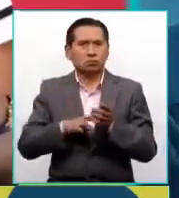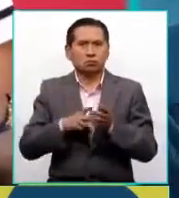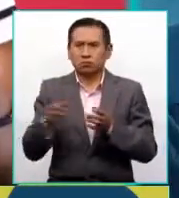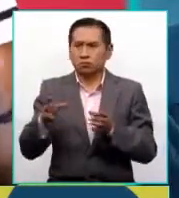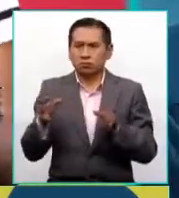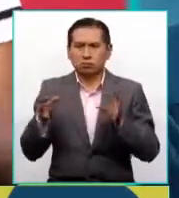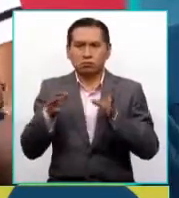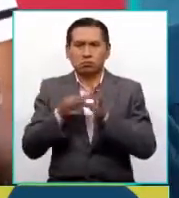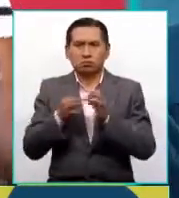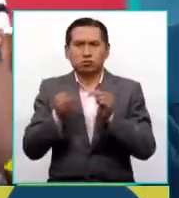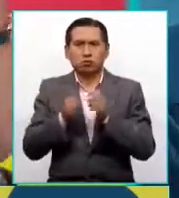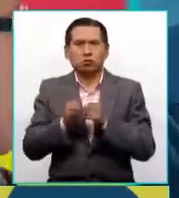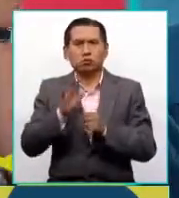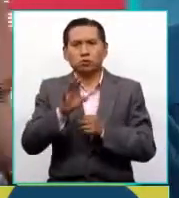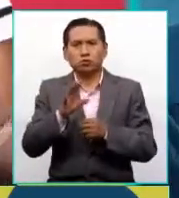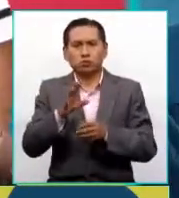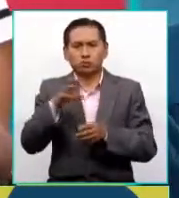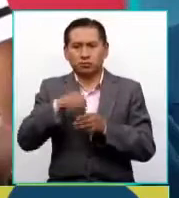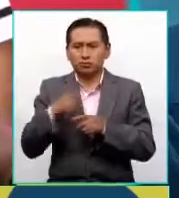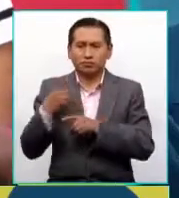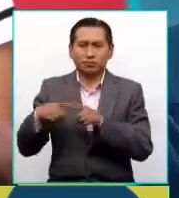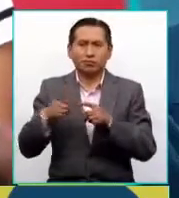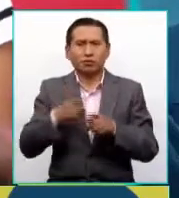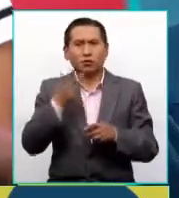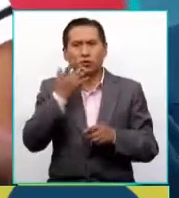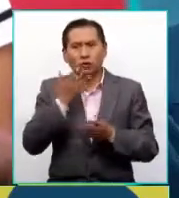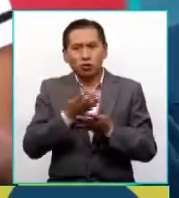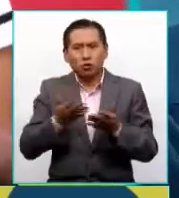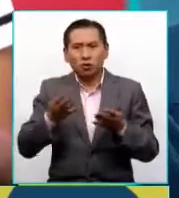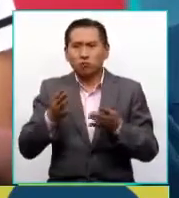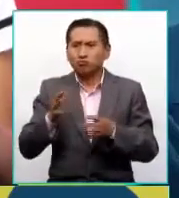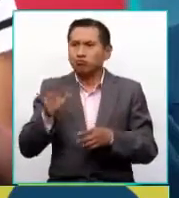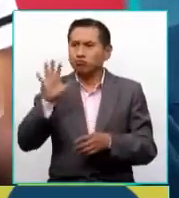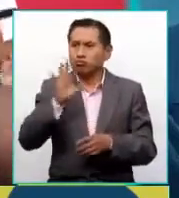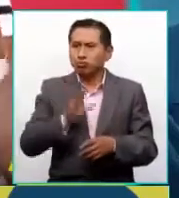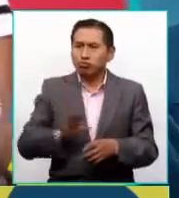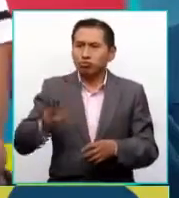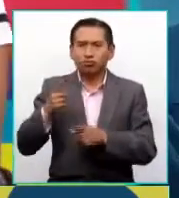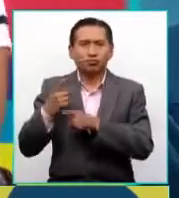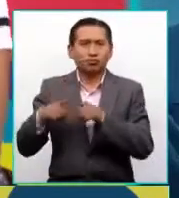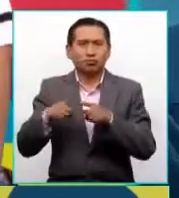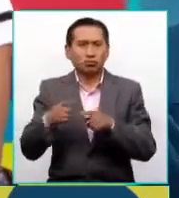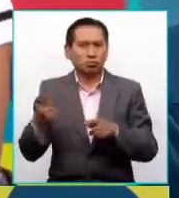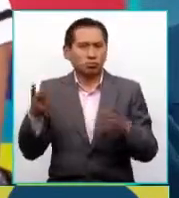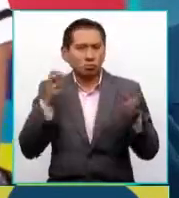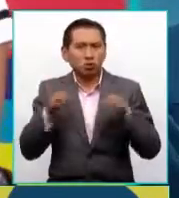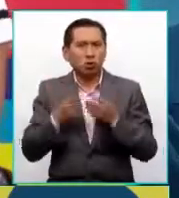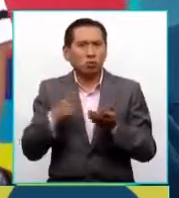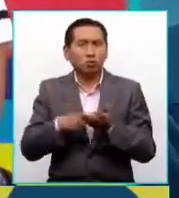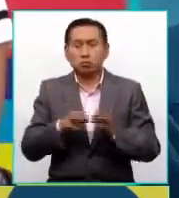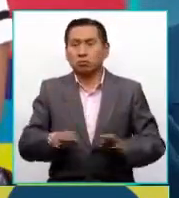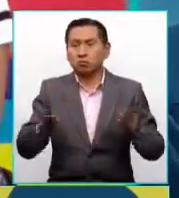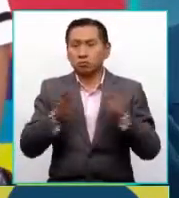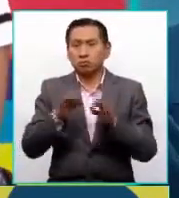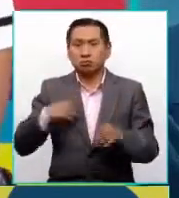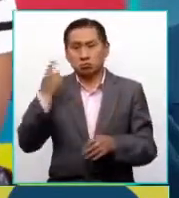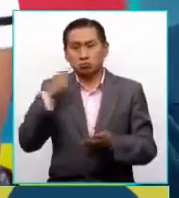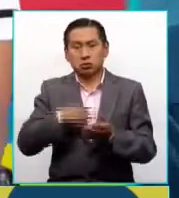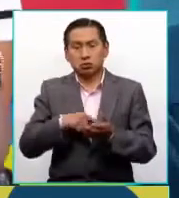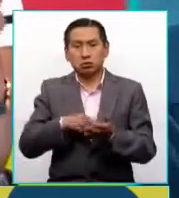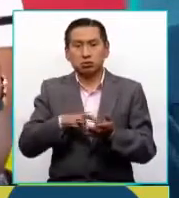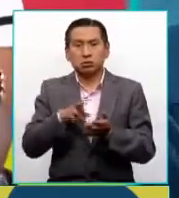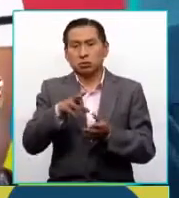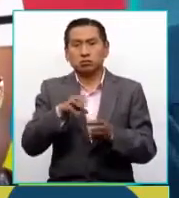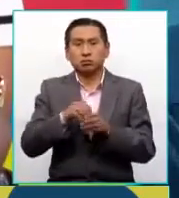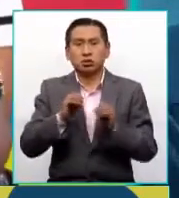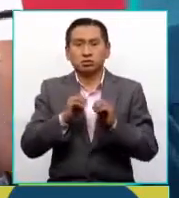enlazarlo con el contenido desde los mismos colores, la tonalidad de los colores, el cómo suena. Me parece fundamental ello porque forma parte de